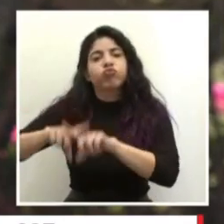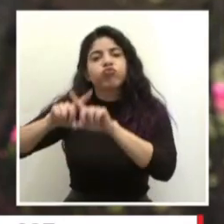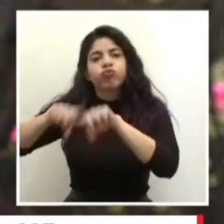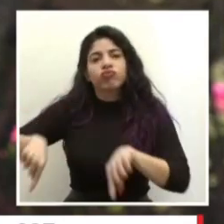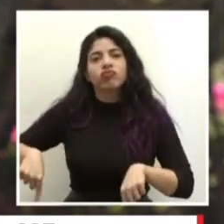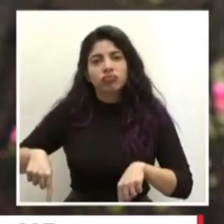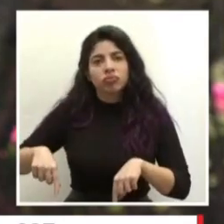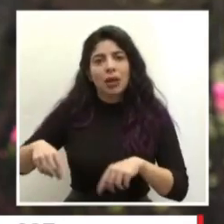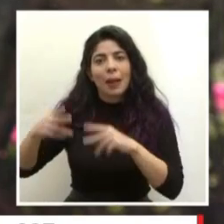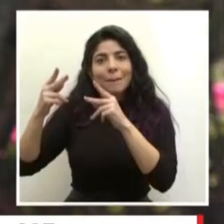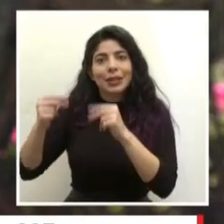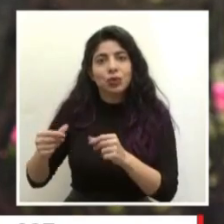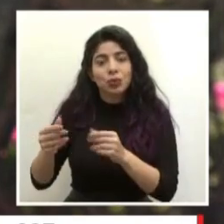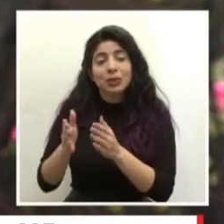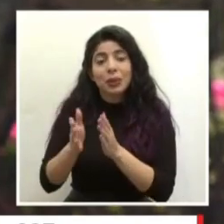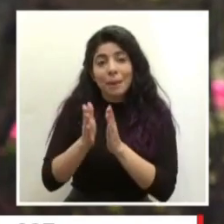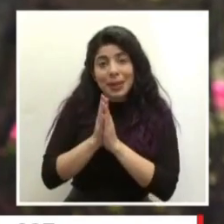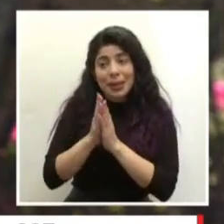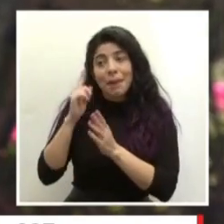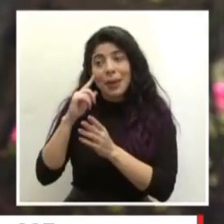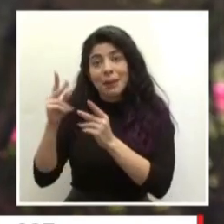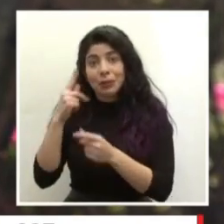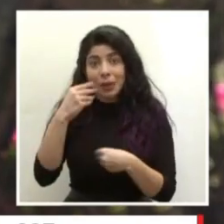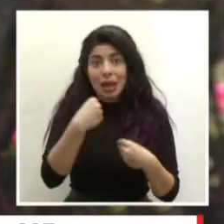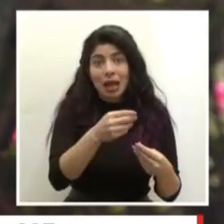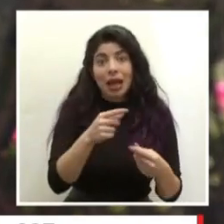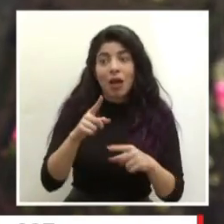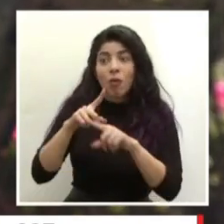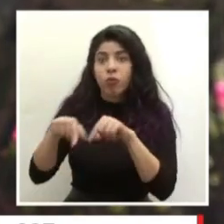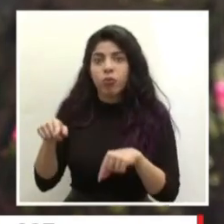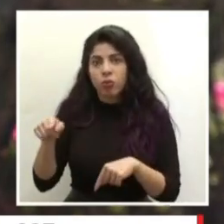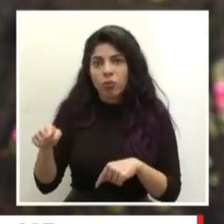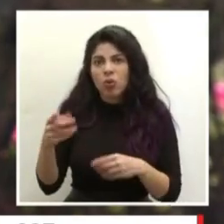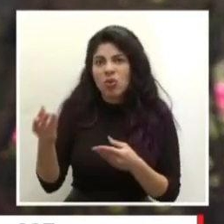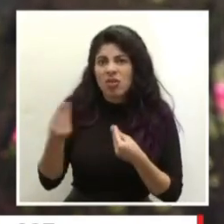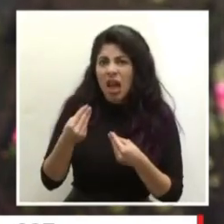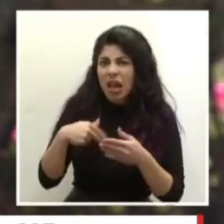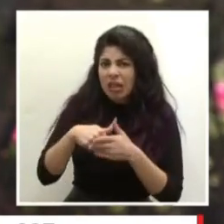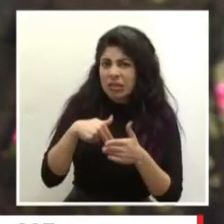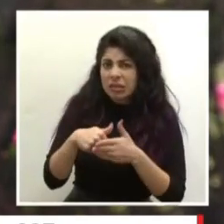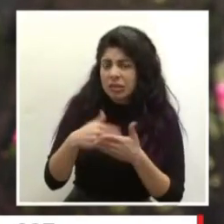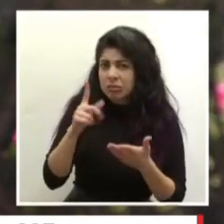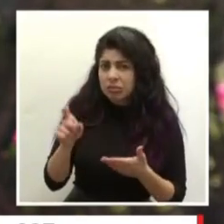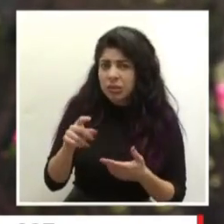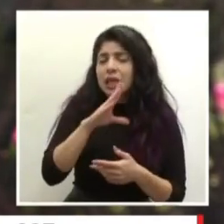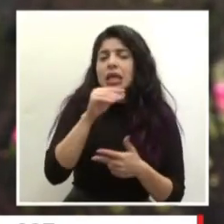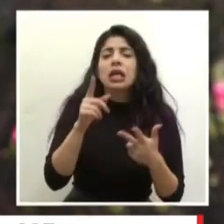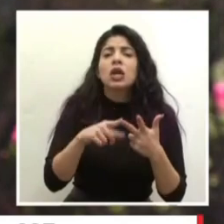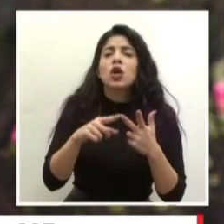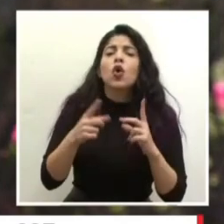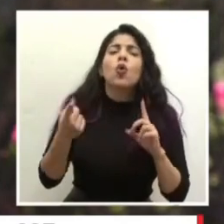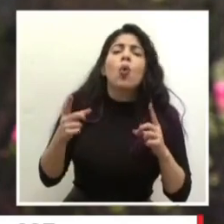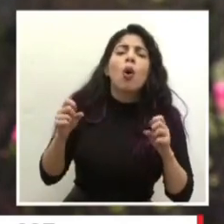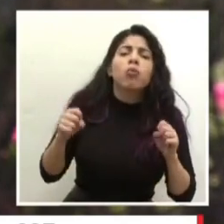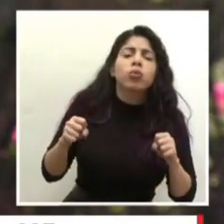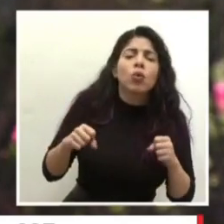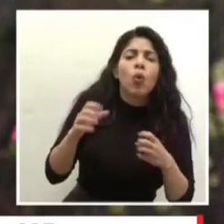mayor presupuesto para esta opción? ¿Y qué posibilidades prevén